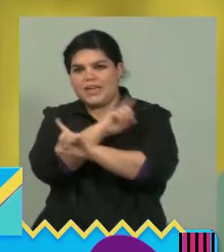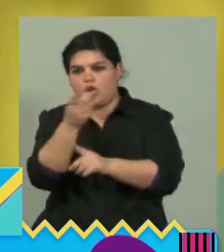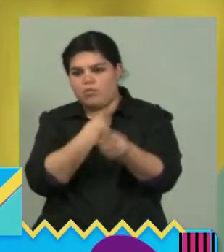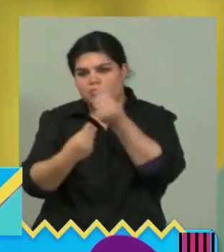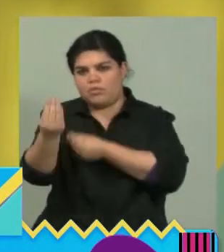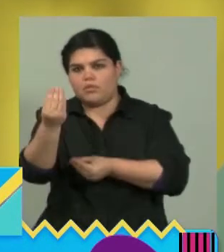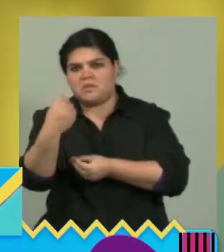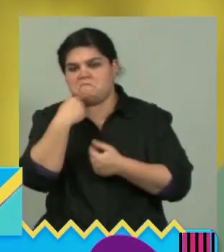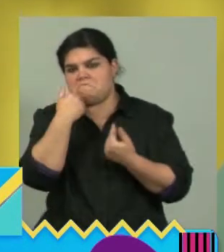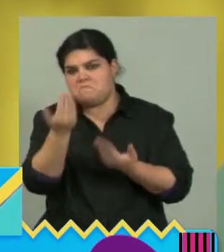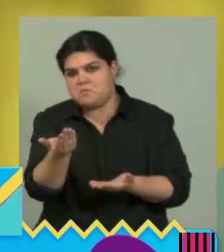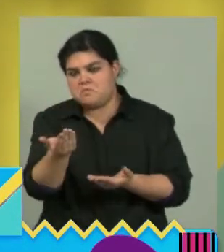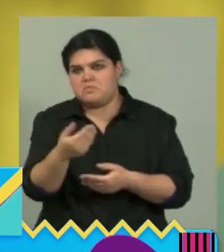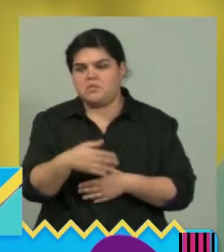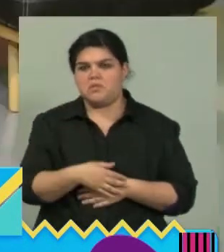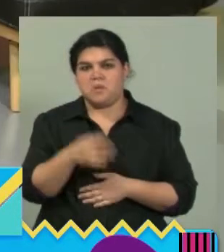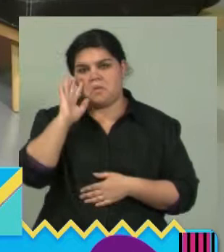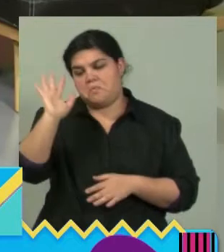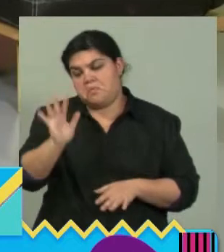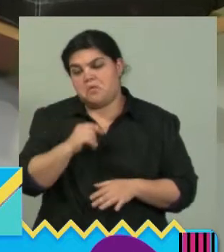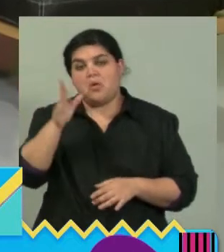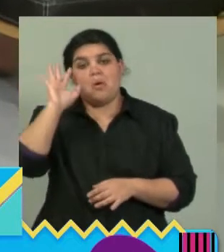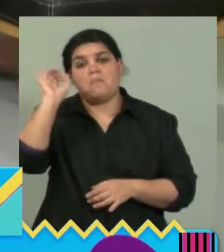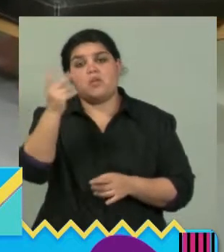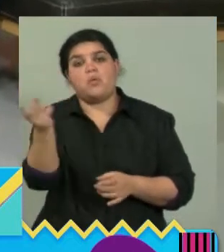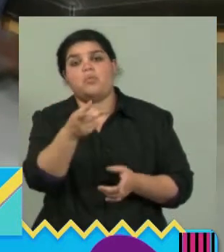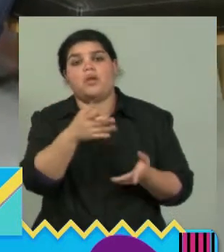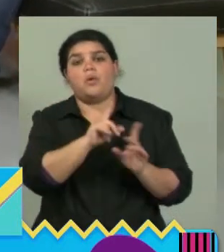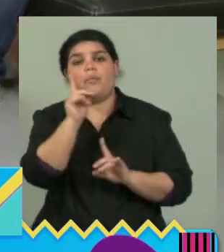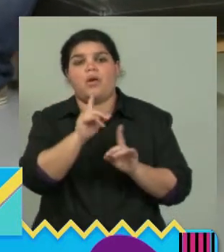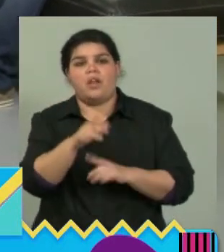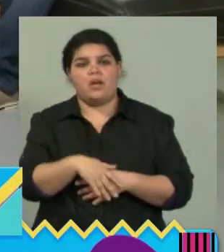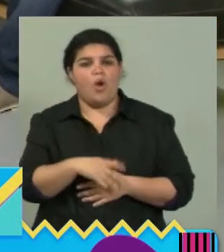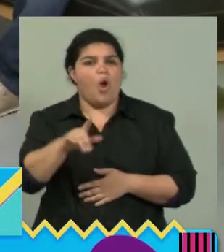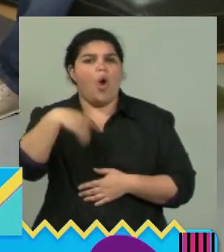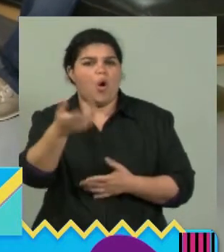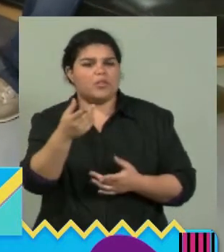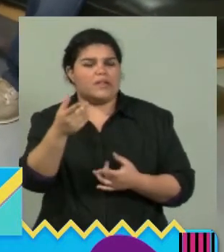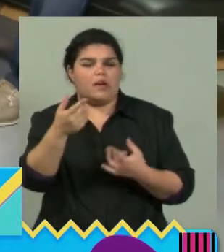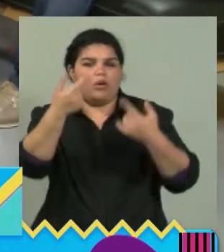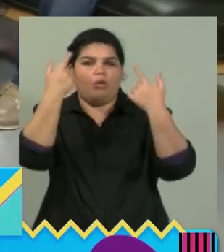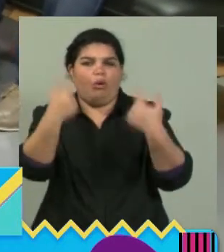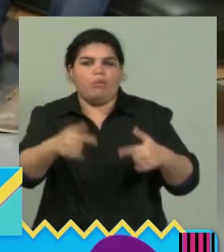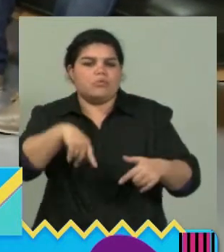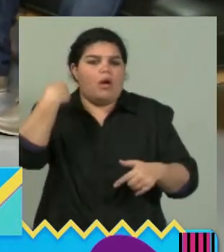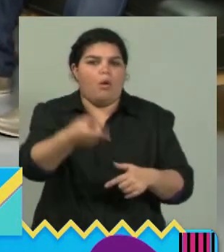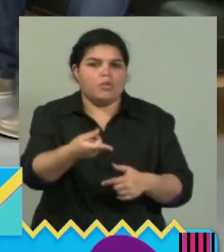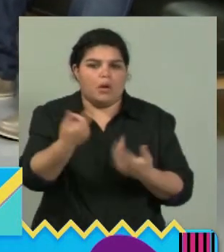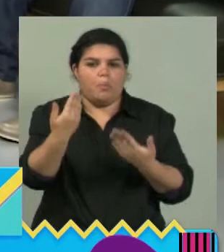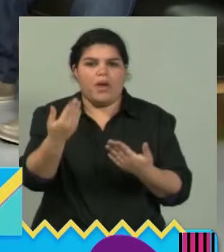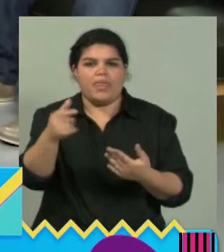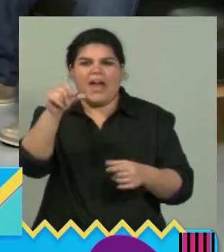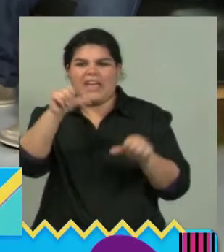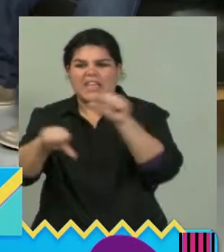desconocimiento, no sé cuál es su opinión. ¿No hay ninguna sustancia que pueda llegar a sustituir este tipo de